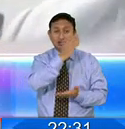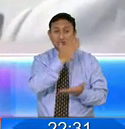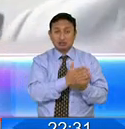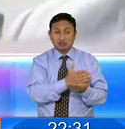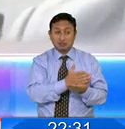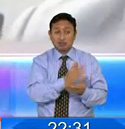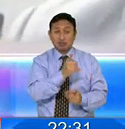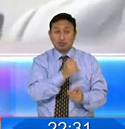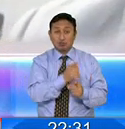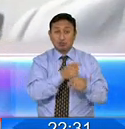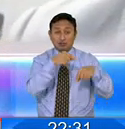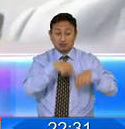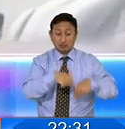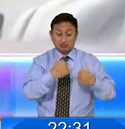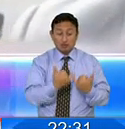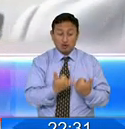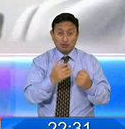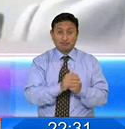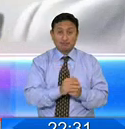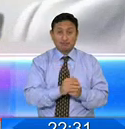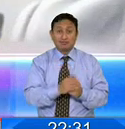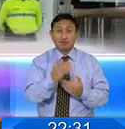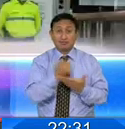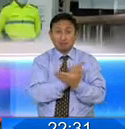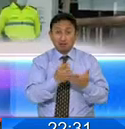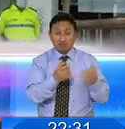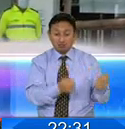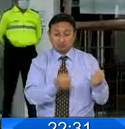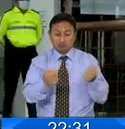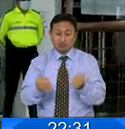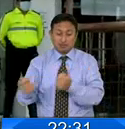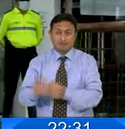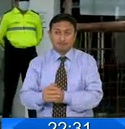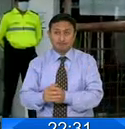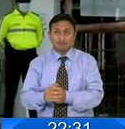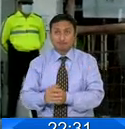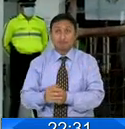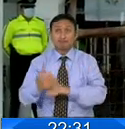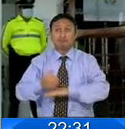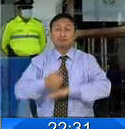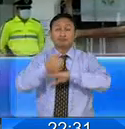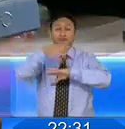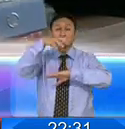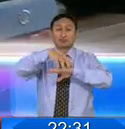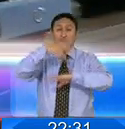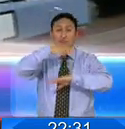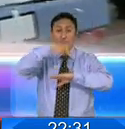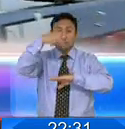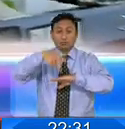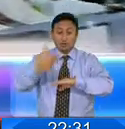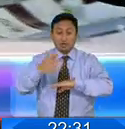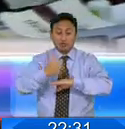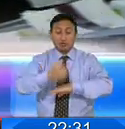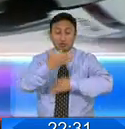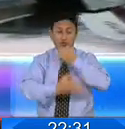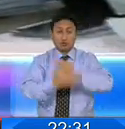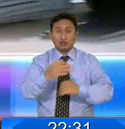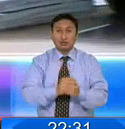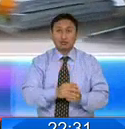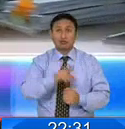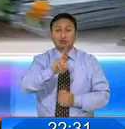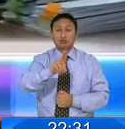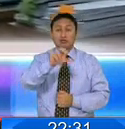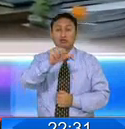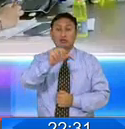eso es lo que se ha hecho esta división temporal de semana a semana. Esto mientras en la Corte Provincial de Pichincha ya se designaron a los jueces Raúl